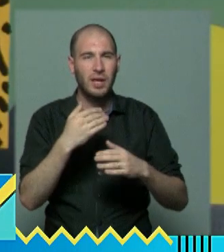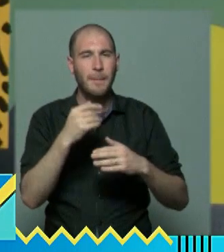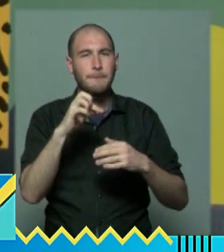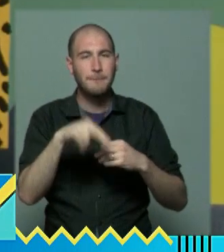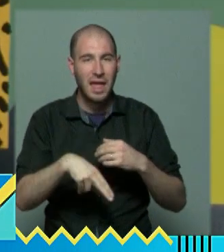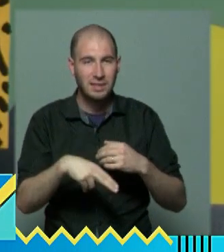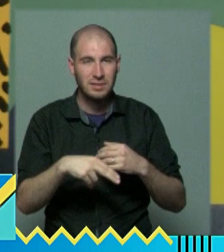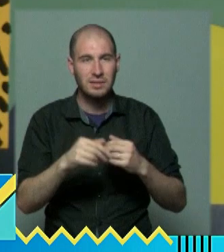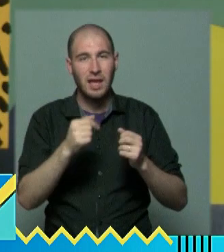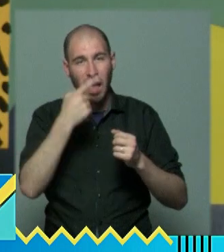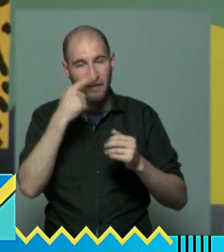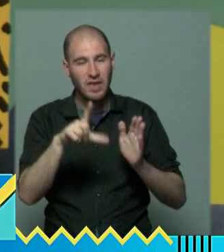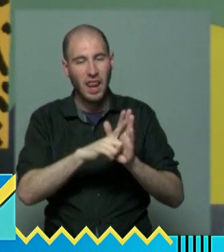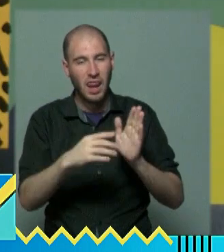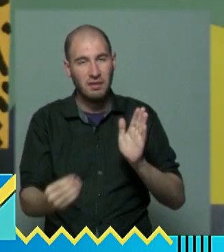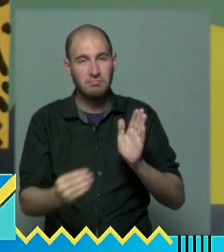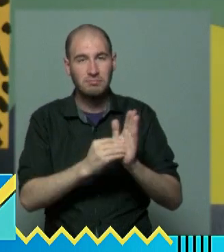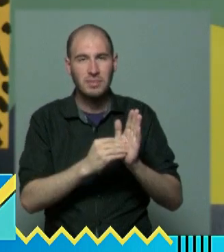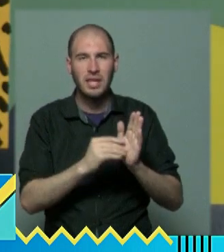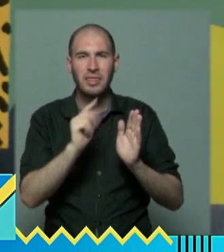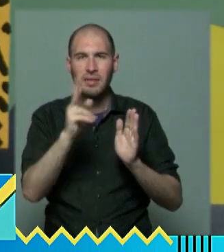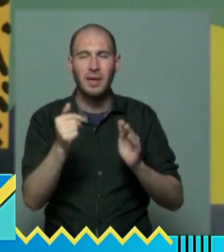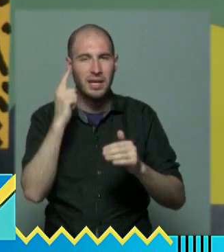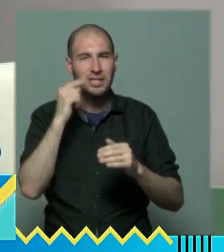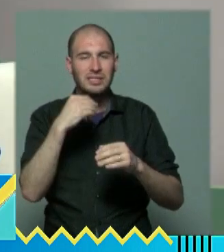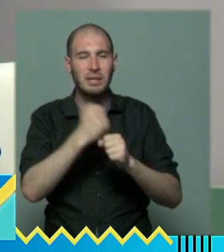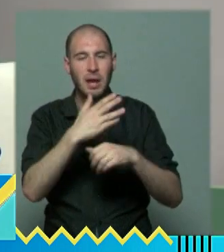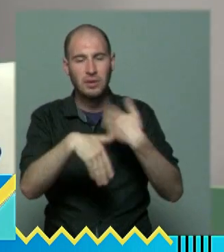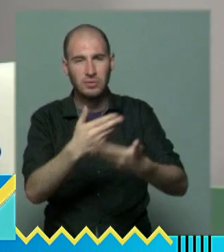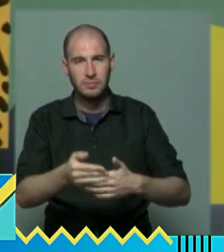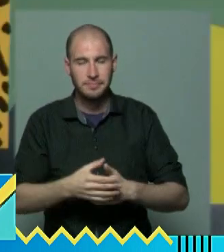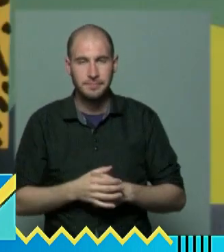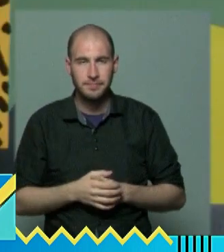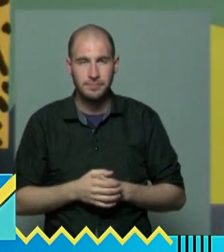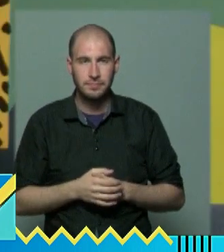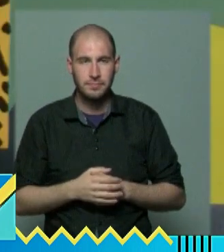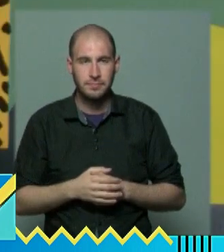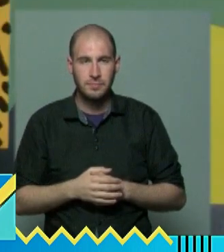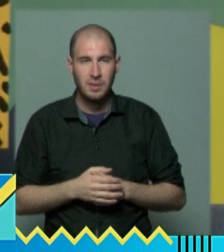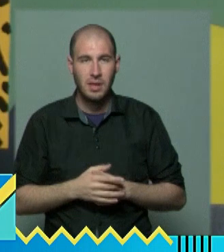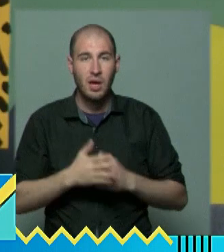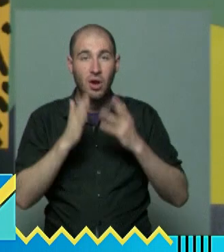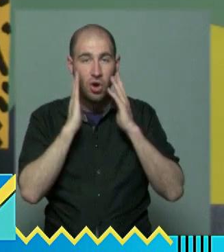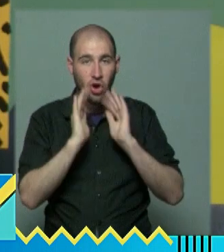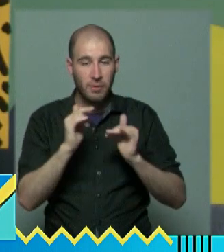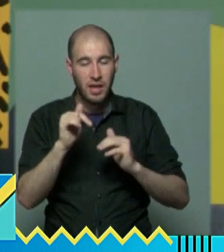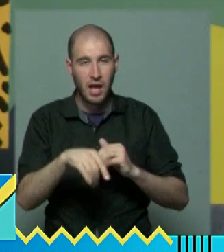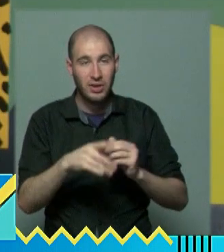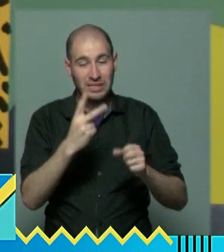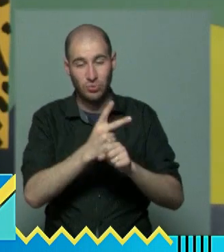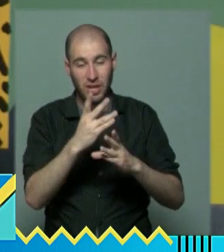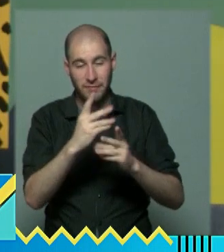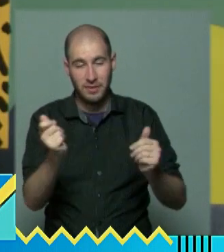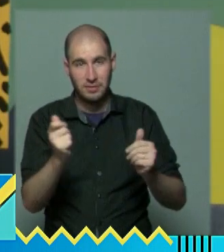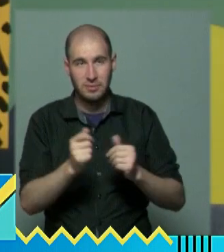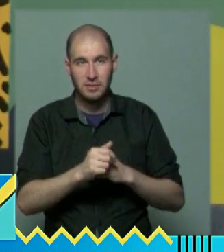planes. La parte final de la ley se mete en el tema de la formación del empleo. Bien. Cuando los chicos hoy están saliendo de la